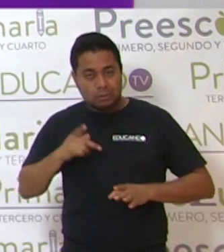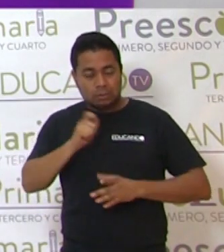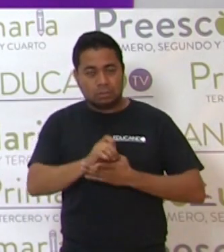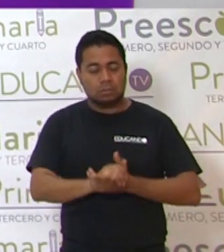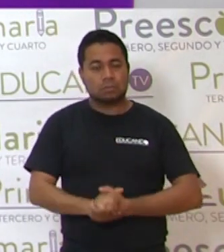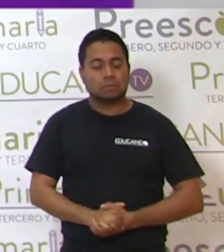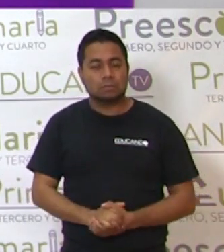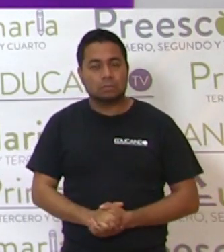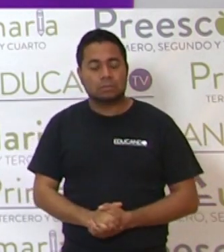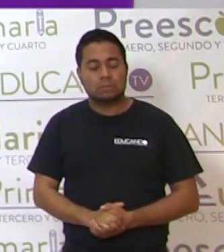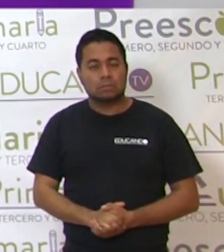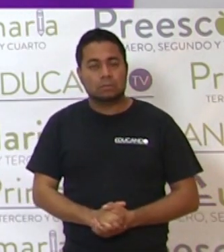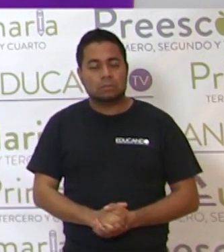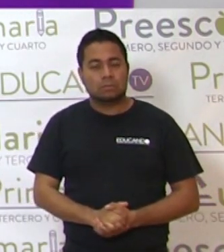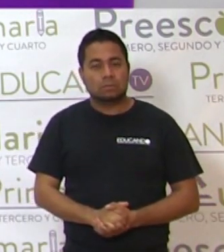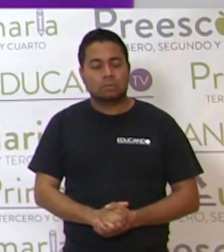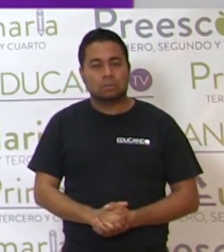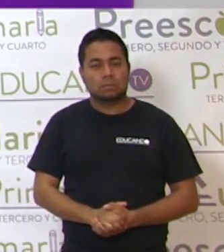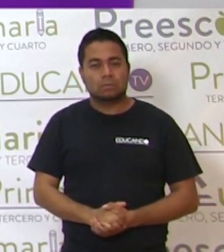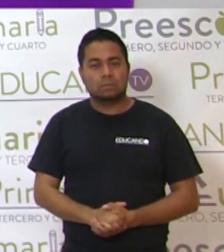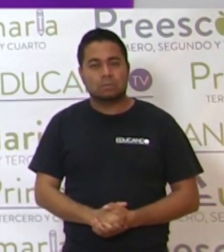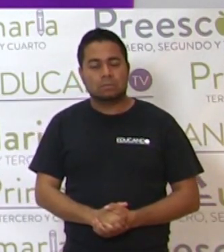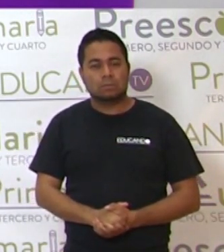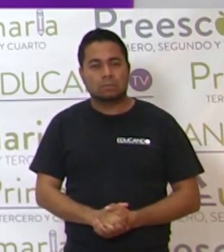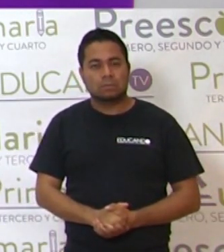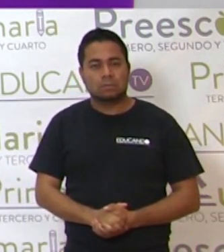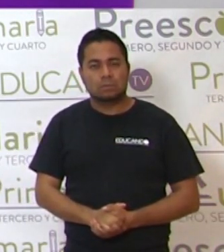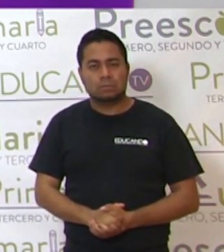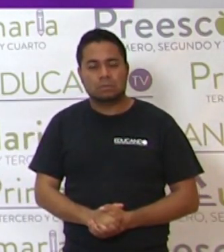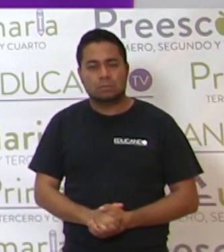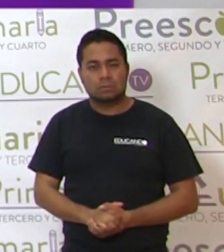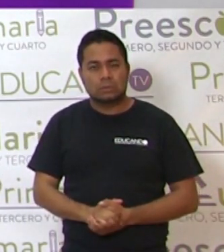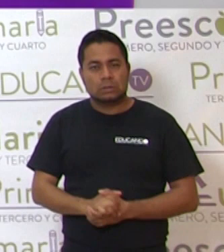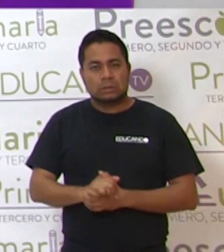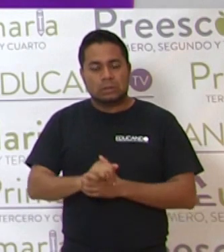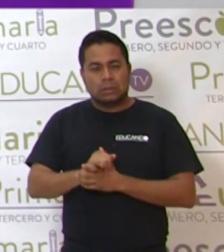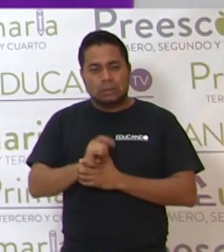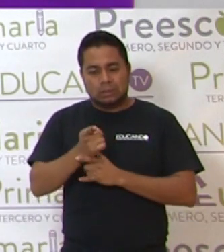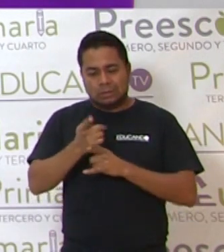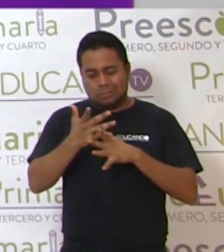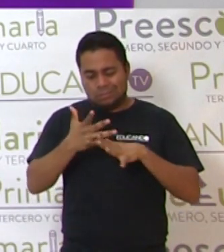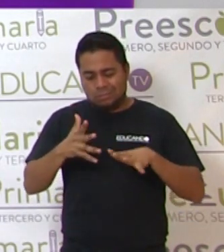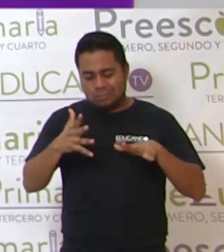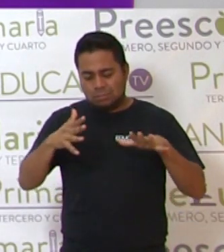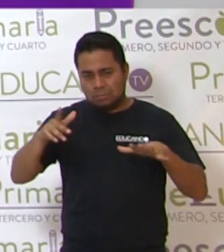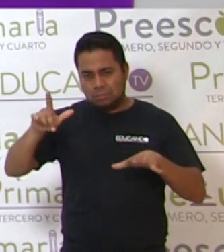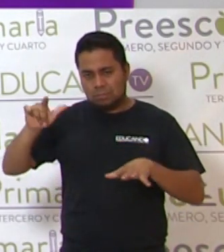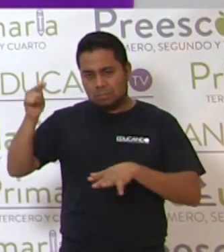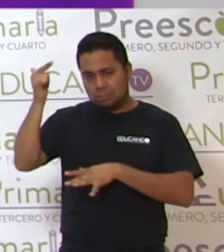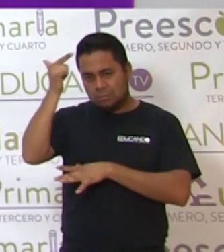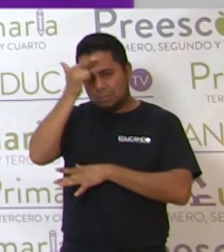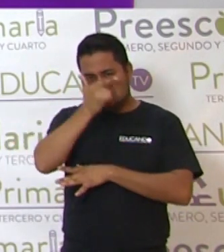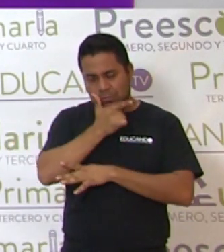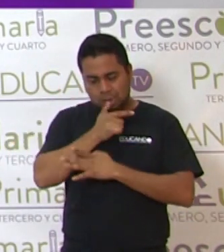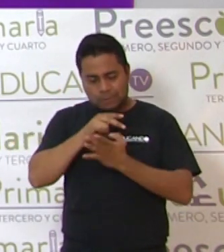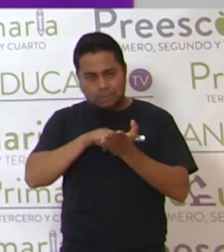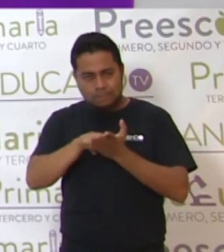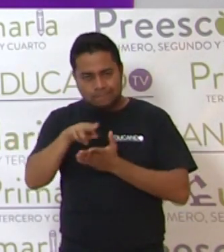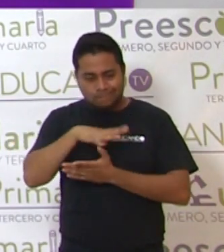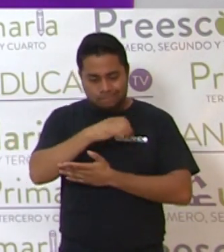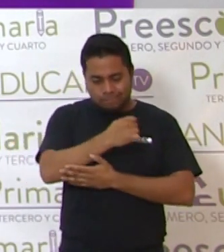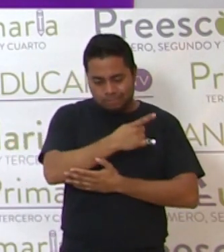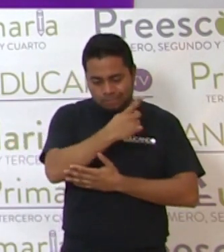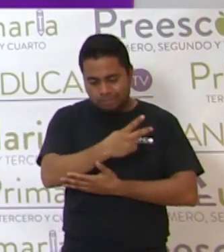es mar la noche negra, ¿ok? Tenemos